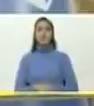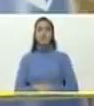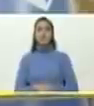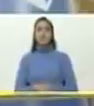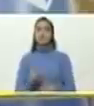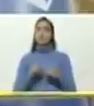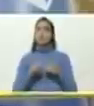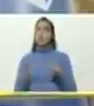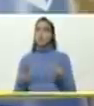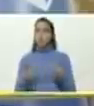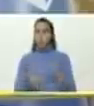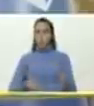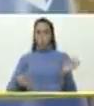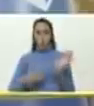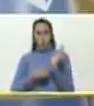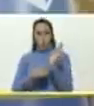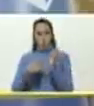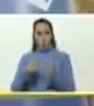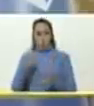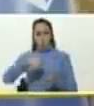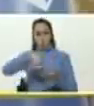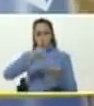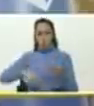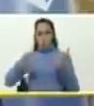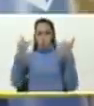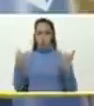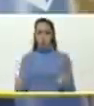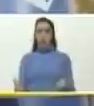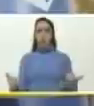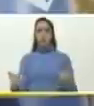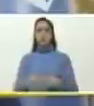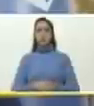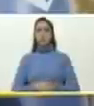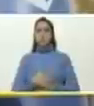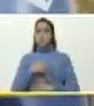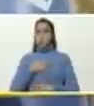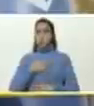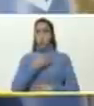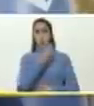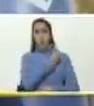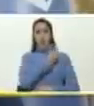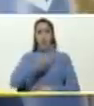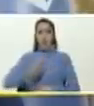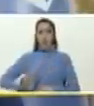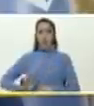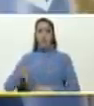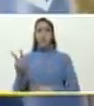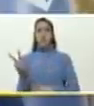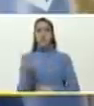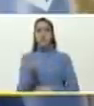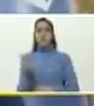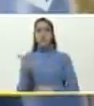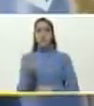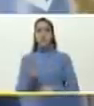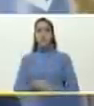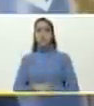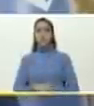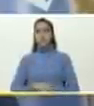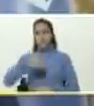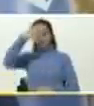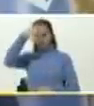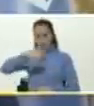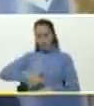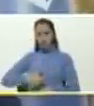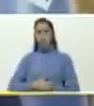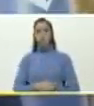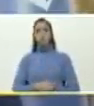Pero de este documento que hemos firmado, yo como presidente de la República Bolivariana de Venezuela, jefe de Estado,